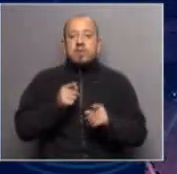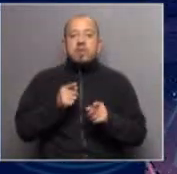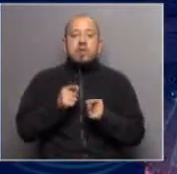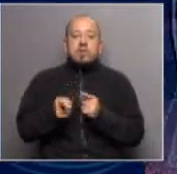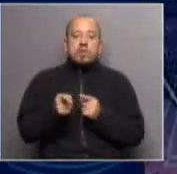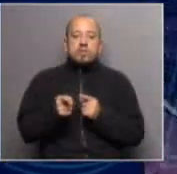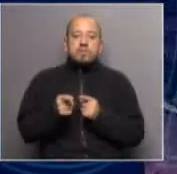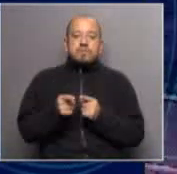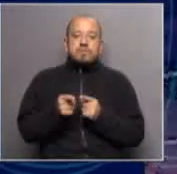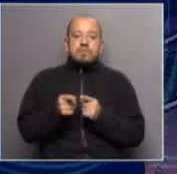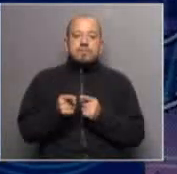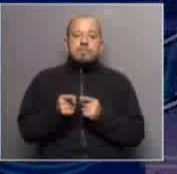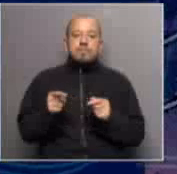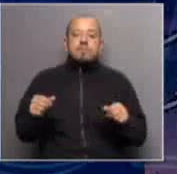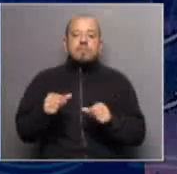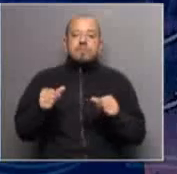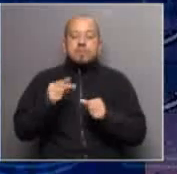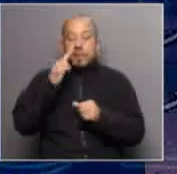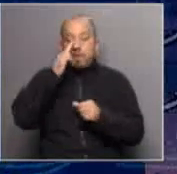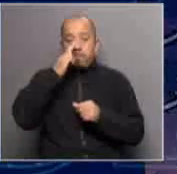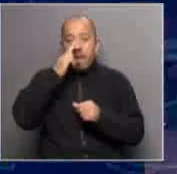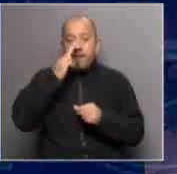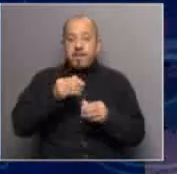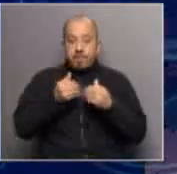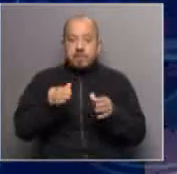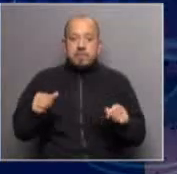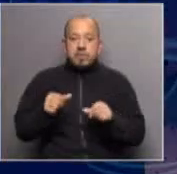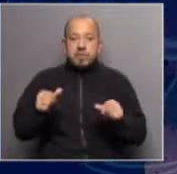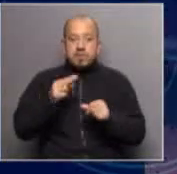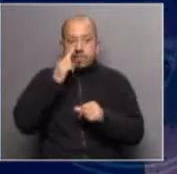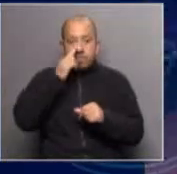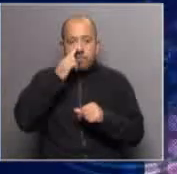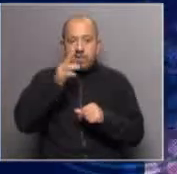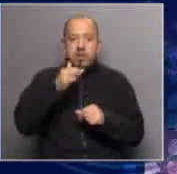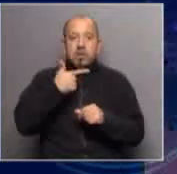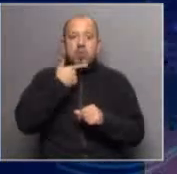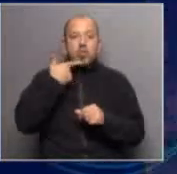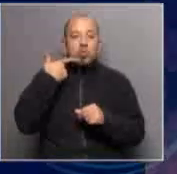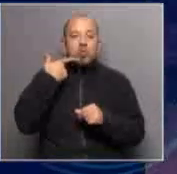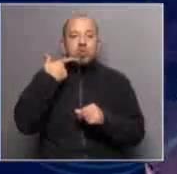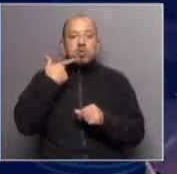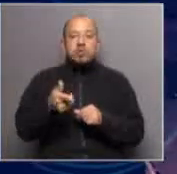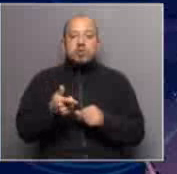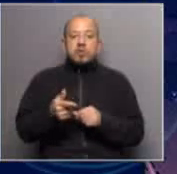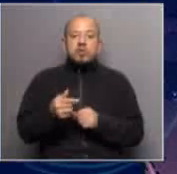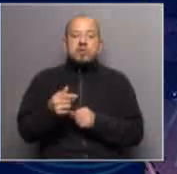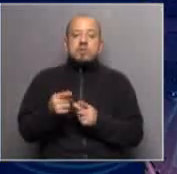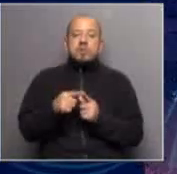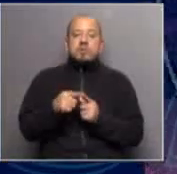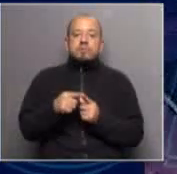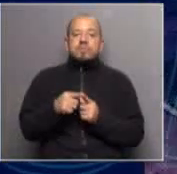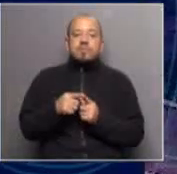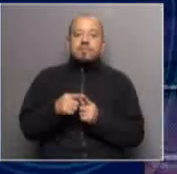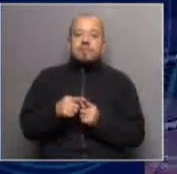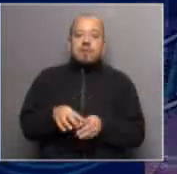bueno, empezamos a elaborar los panes y cosas dulces y lo empezamos a publicitar. Y la